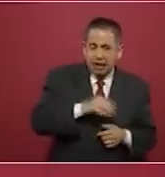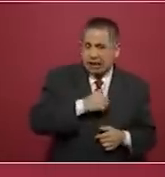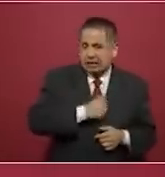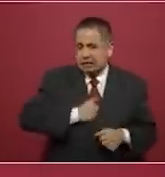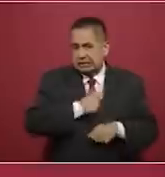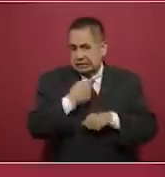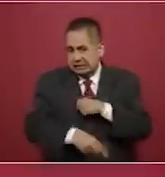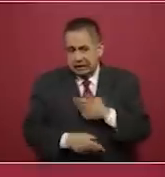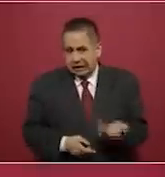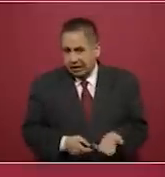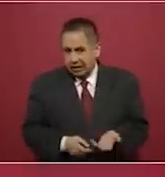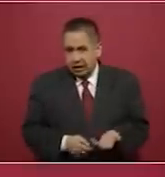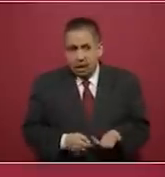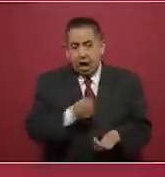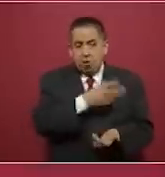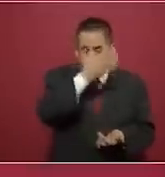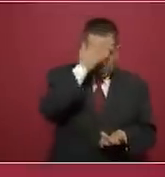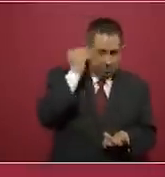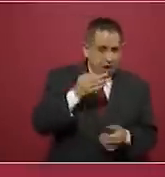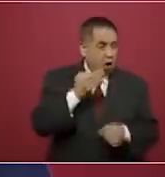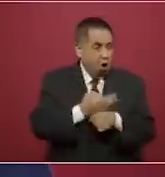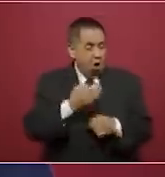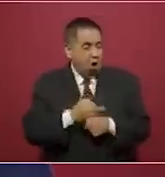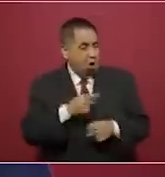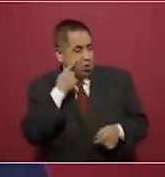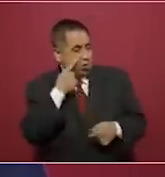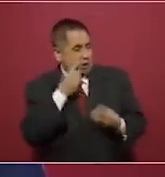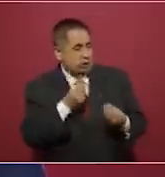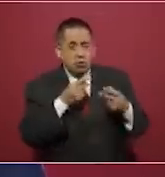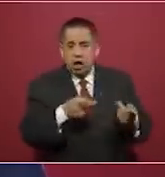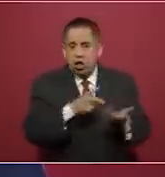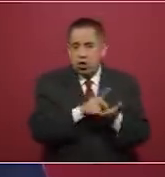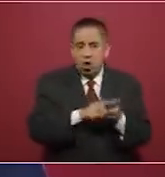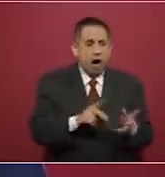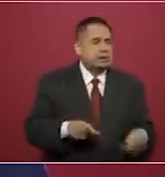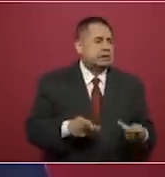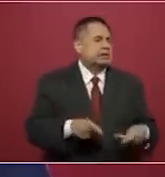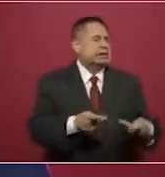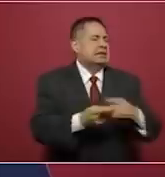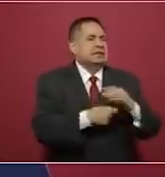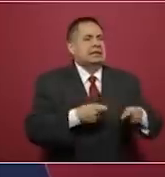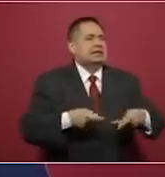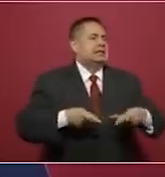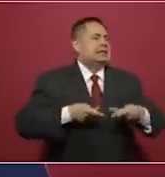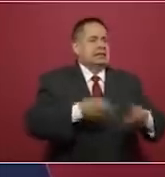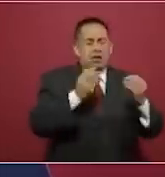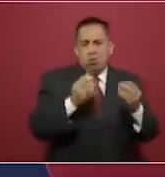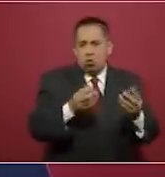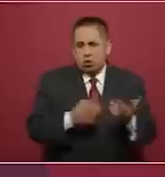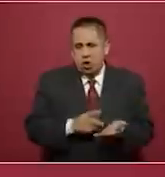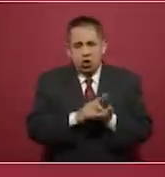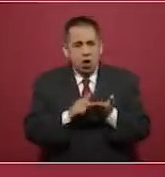las drogas que más están comercializando consumiendo en la actualidad